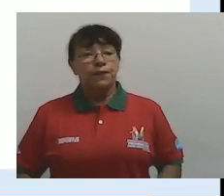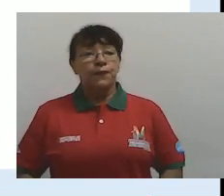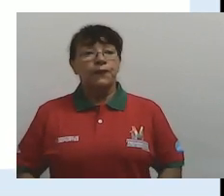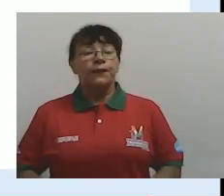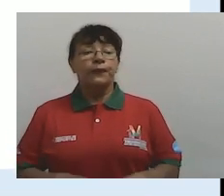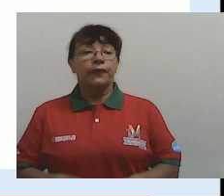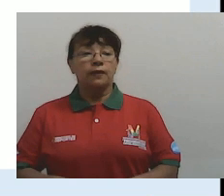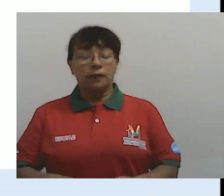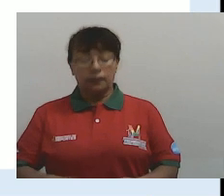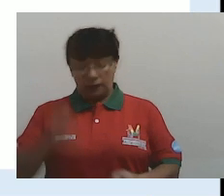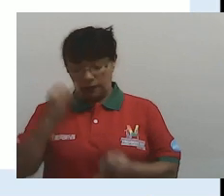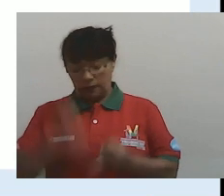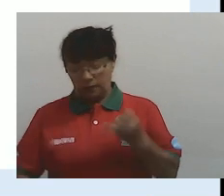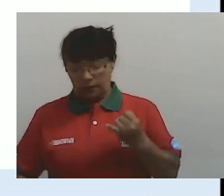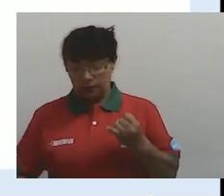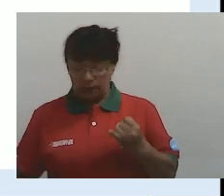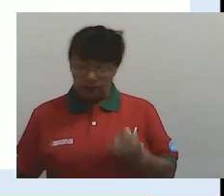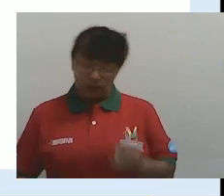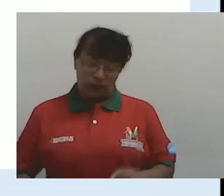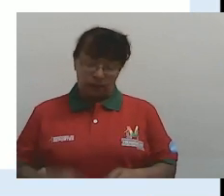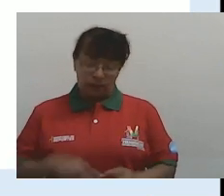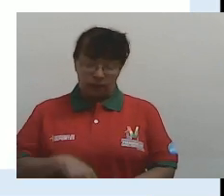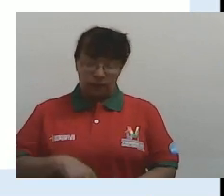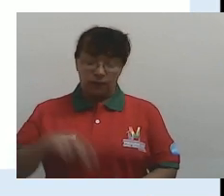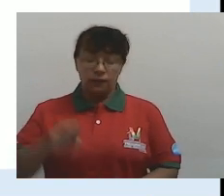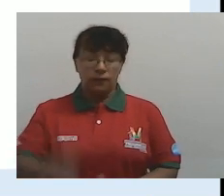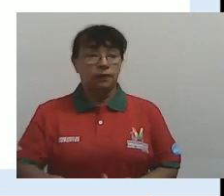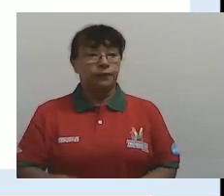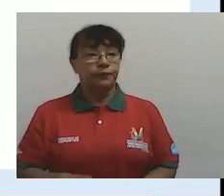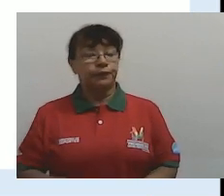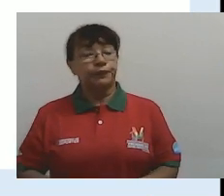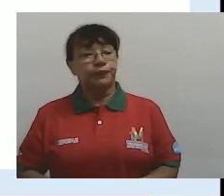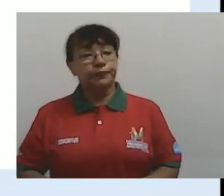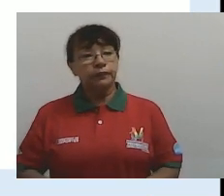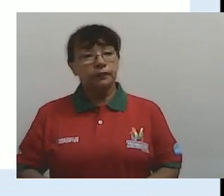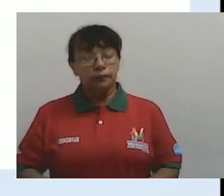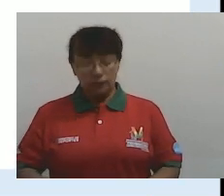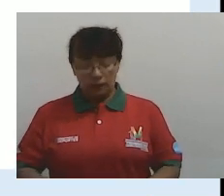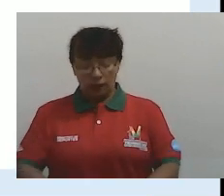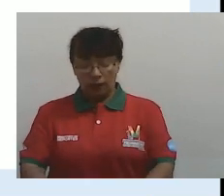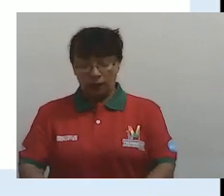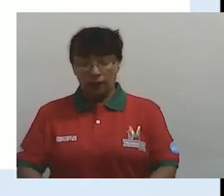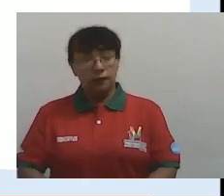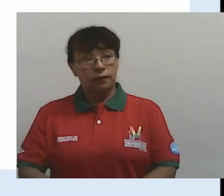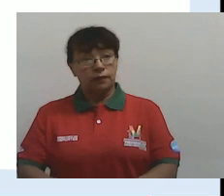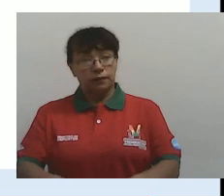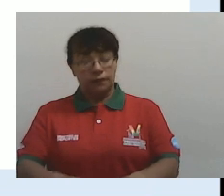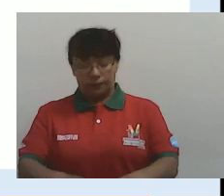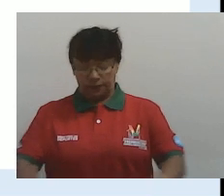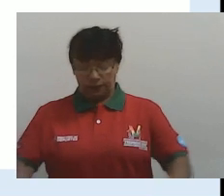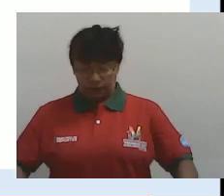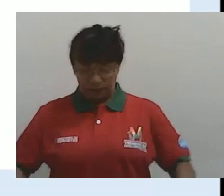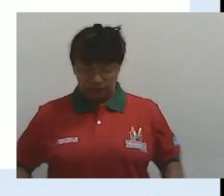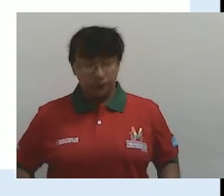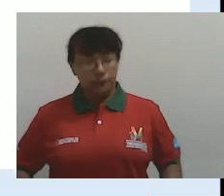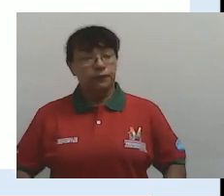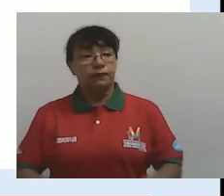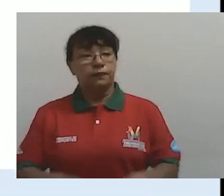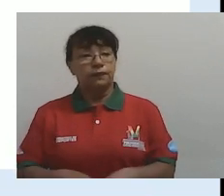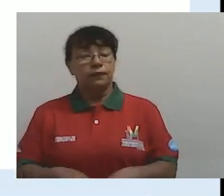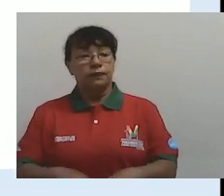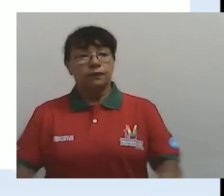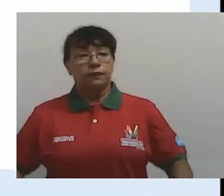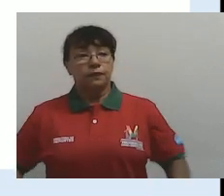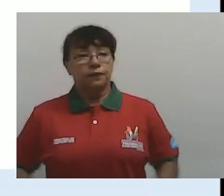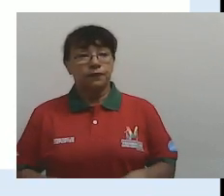última marca que deja. ¿Está? Y también voy a medir si se pasa de la zona de rechazo